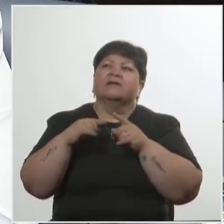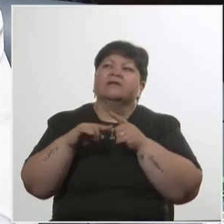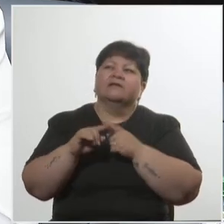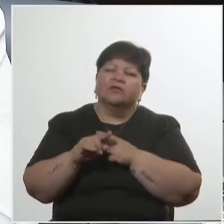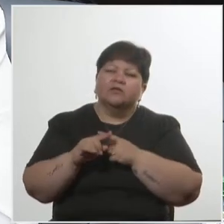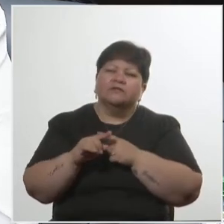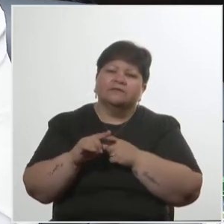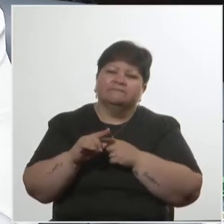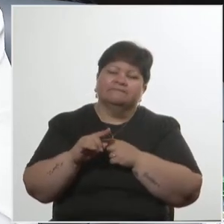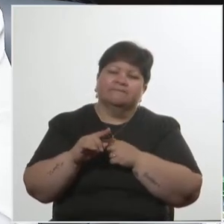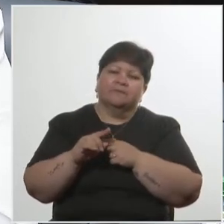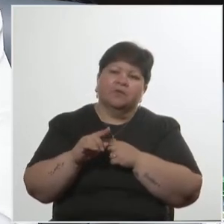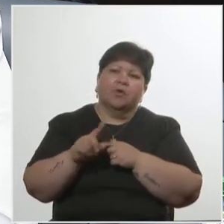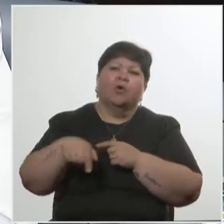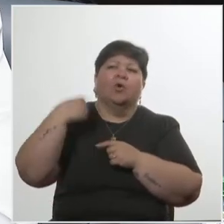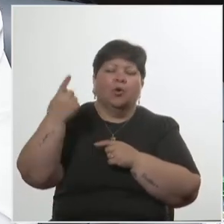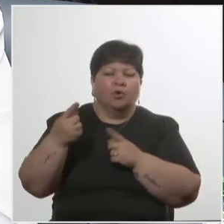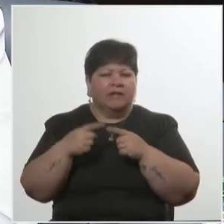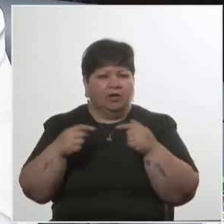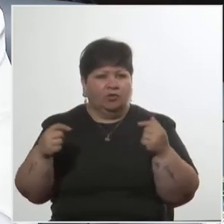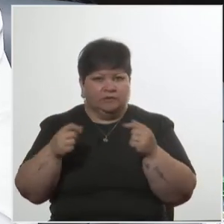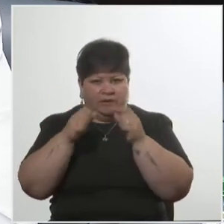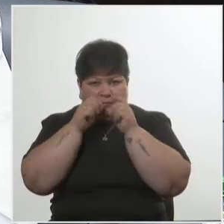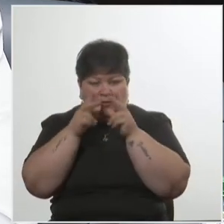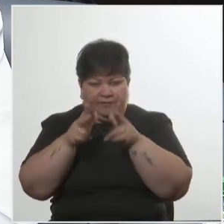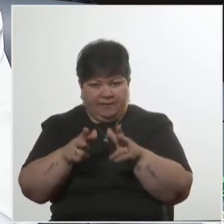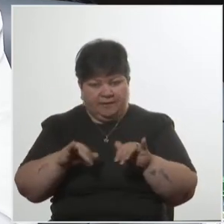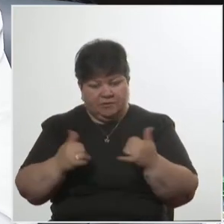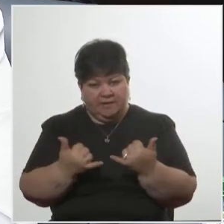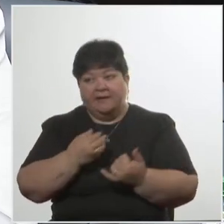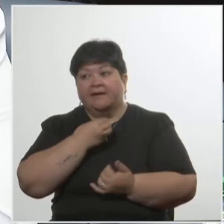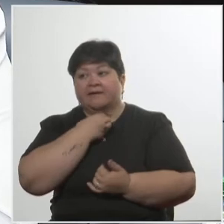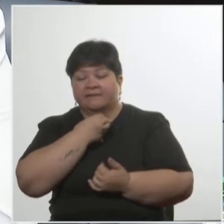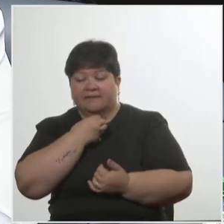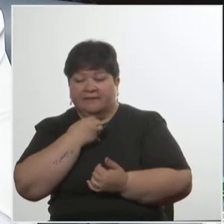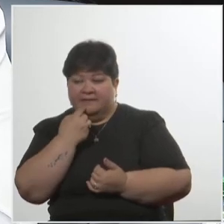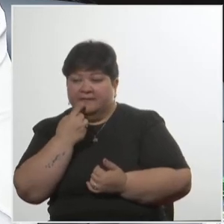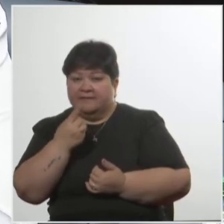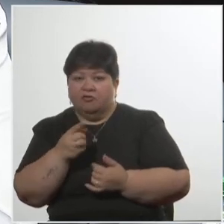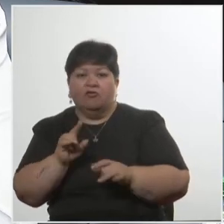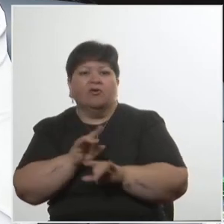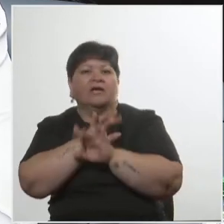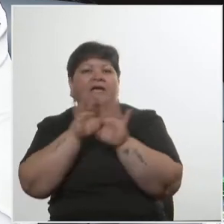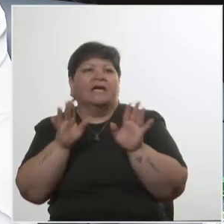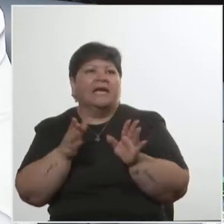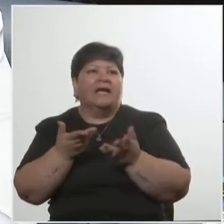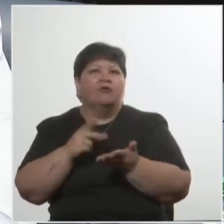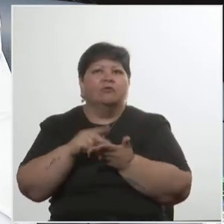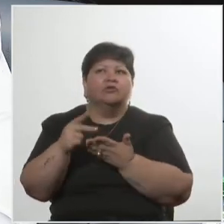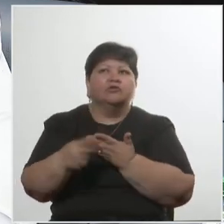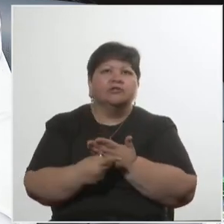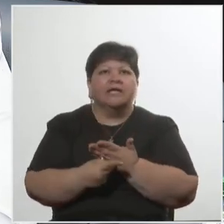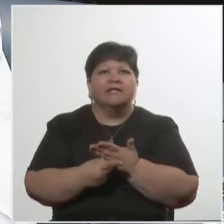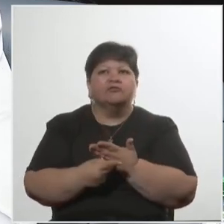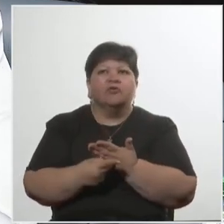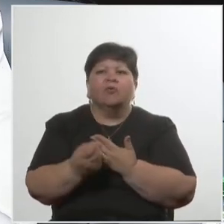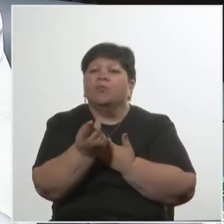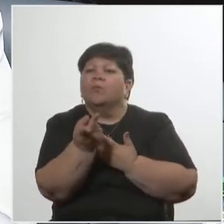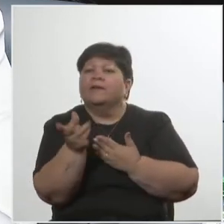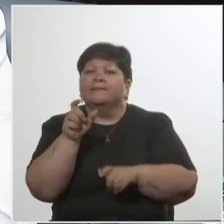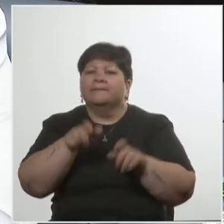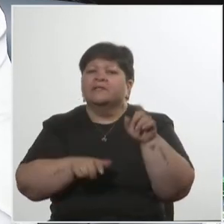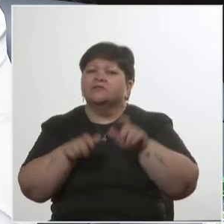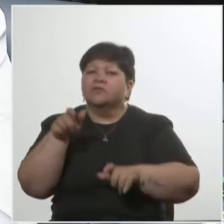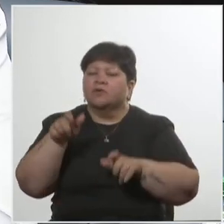después lo otro también como como dije como lo señaló el senador Andrade no queda claro cuál sería el alcance el proyecto cuando se